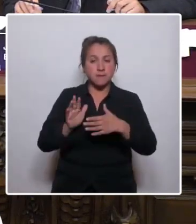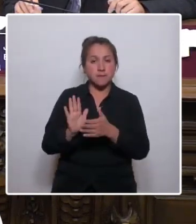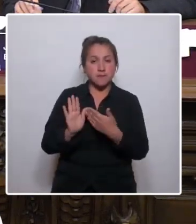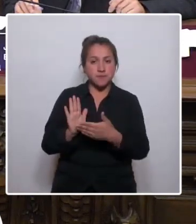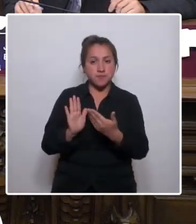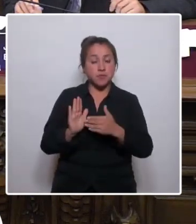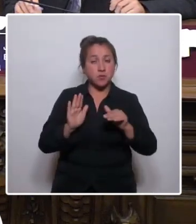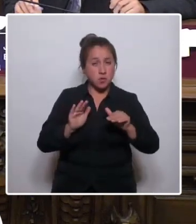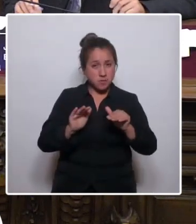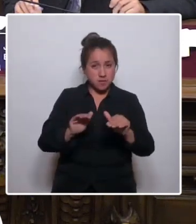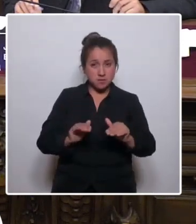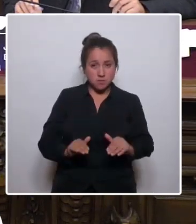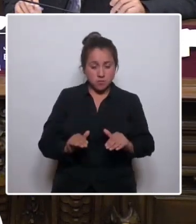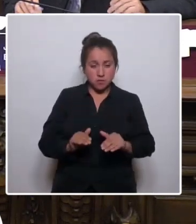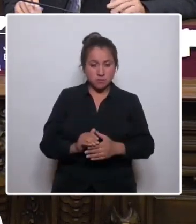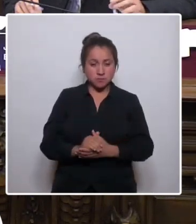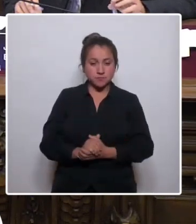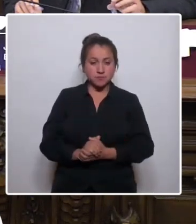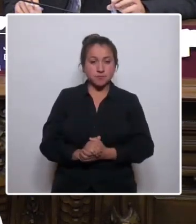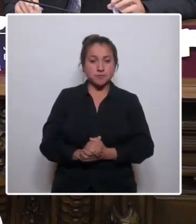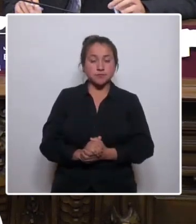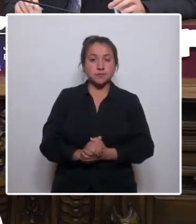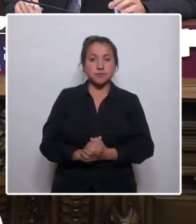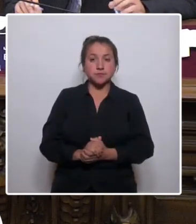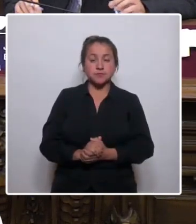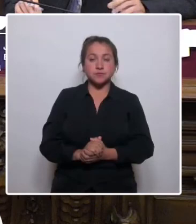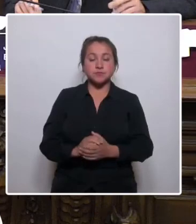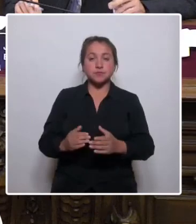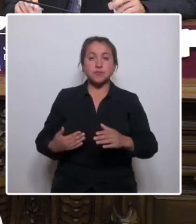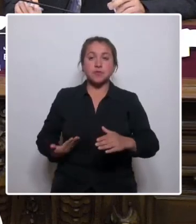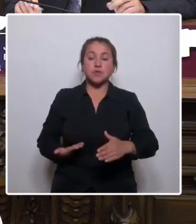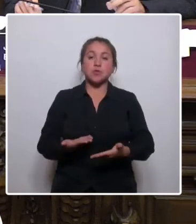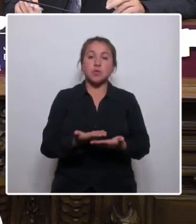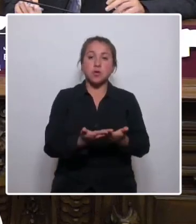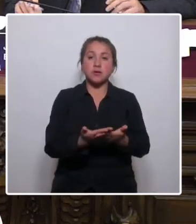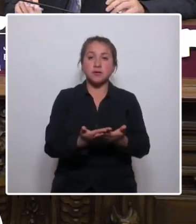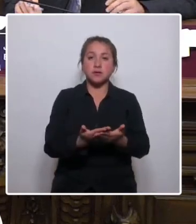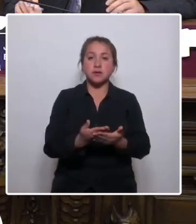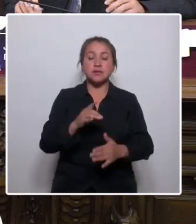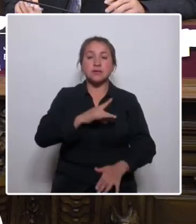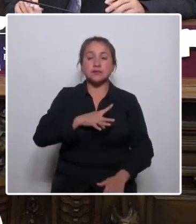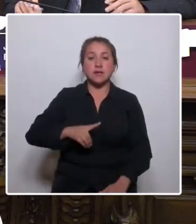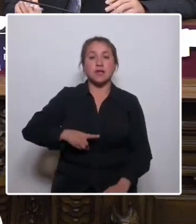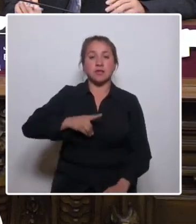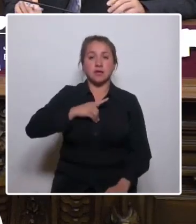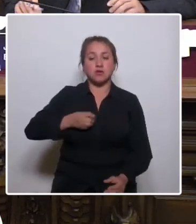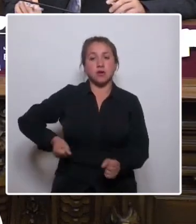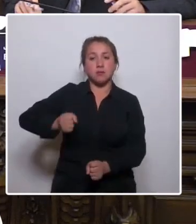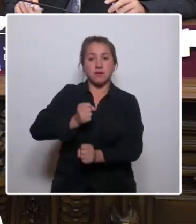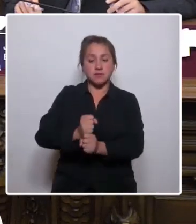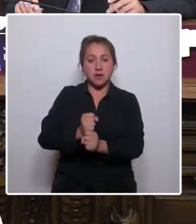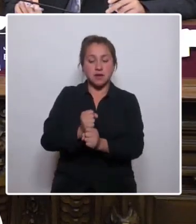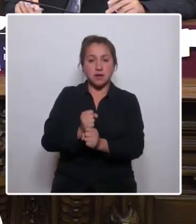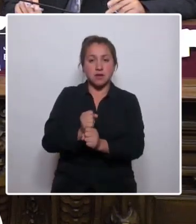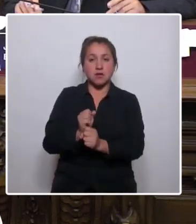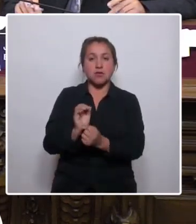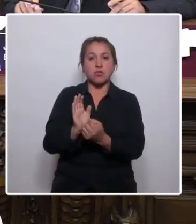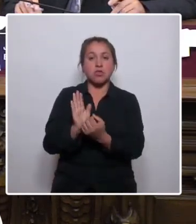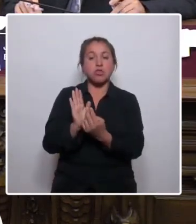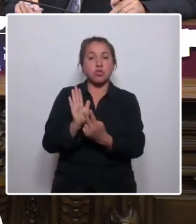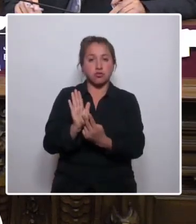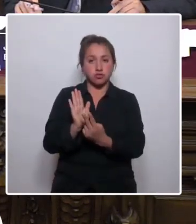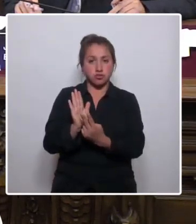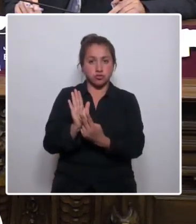lo mismo ocurre con la propuesta de Chile Digno para reemplazar la letra 2 romano.